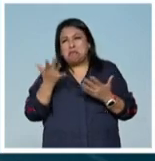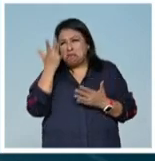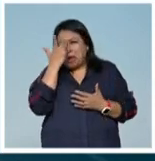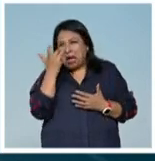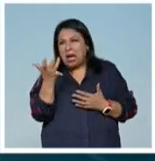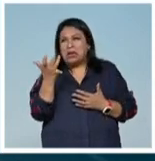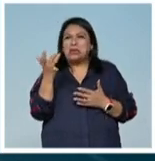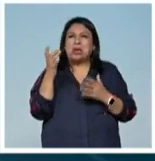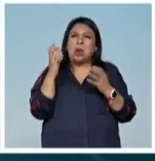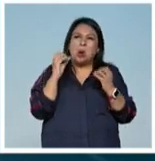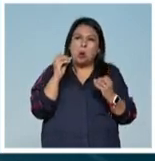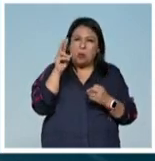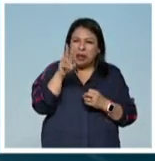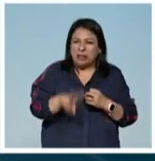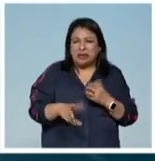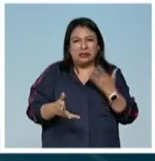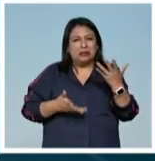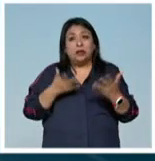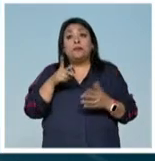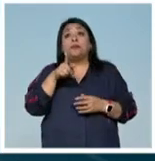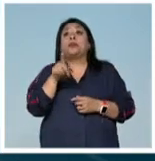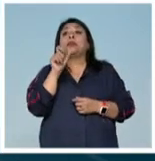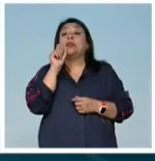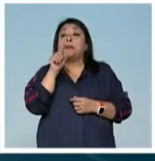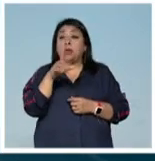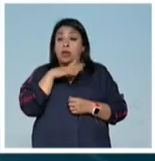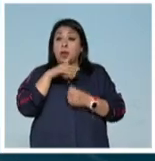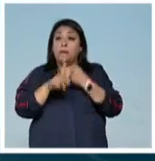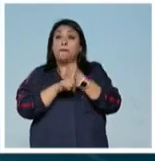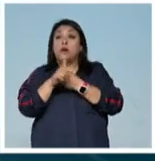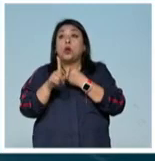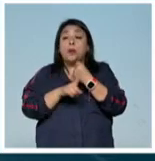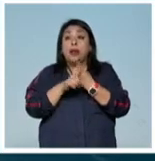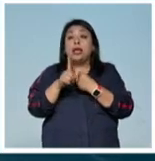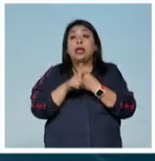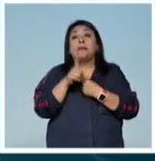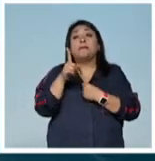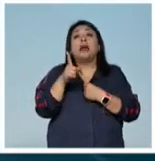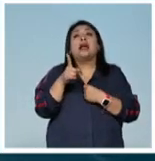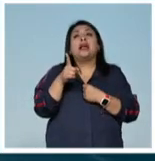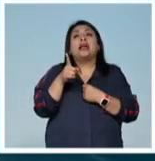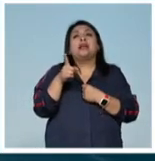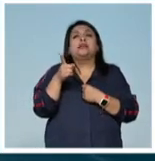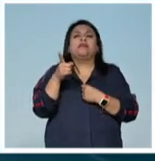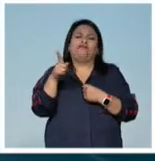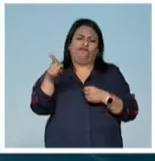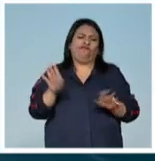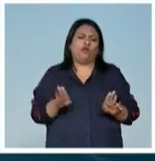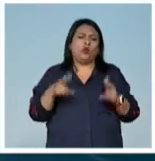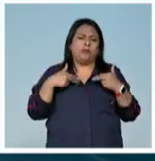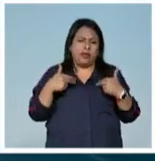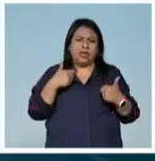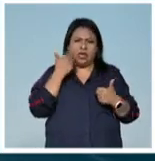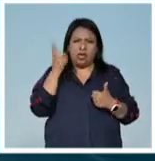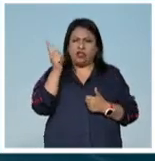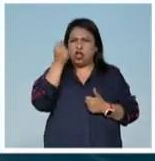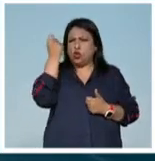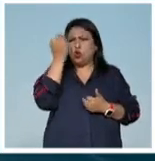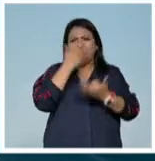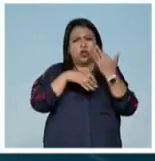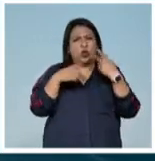mágico o era algo real. Y bueno, también tuvo conflictos comerciales. Él era sobre todo un humanista que quería llevar la tecnología a toda